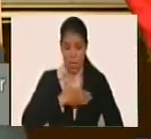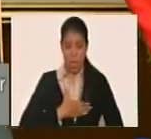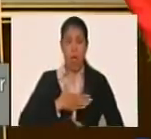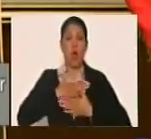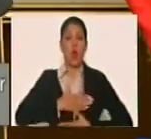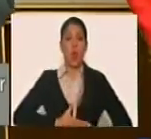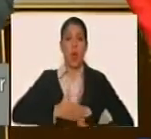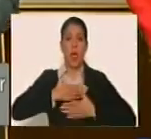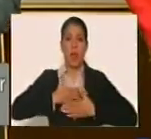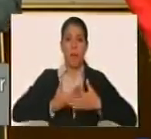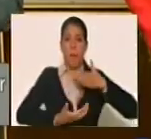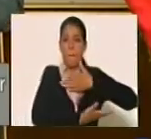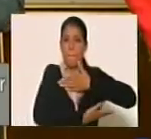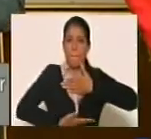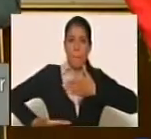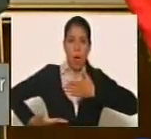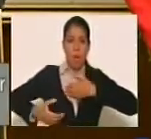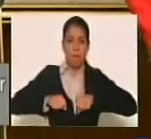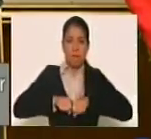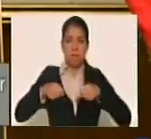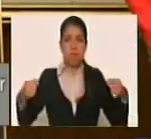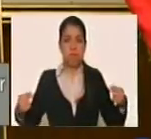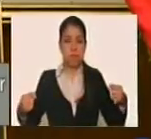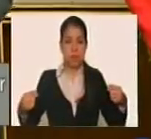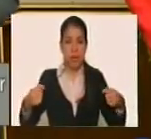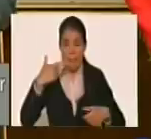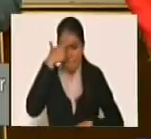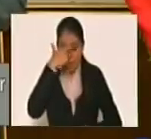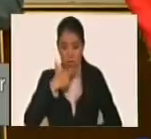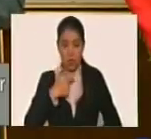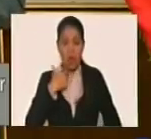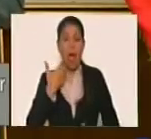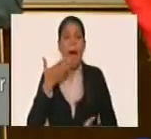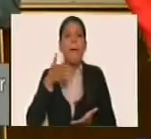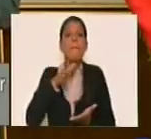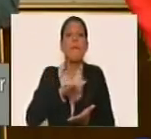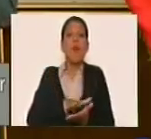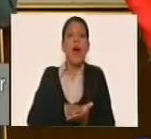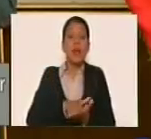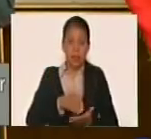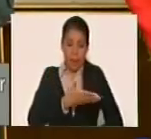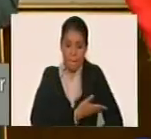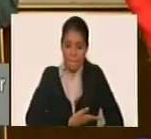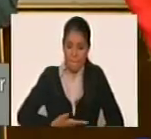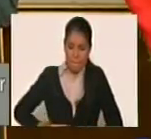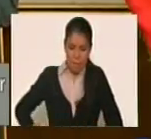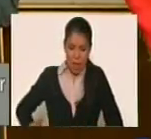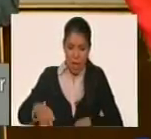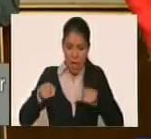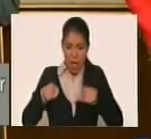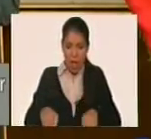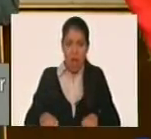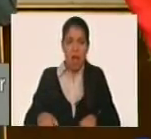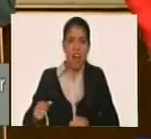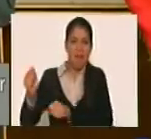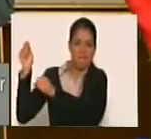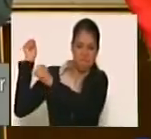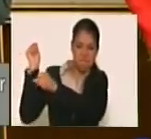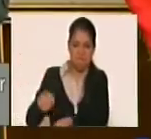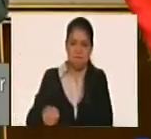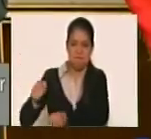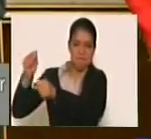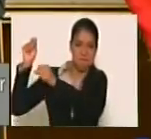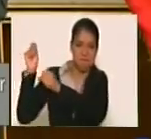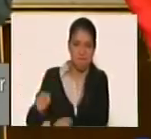en el suelo, la persona muerta, se le entre a palo, se le